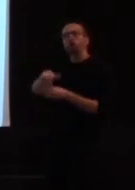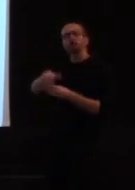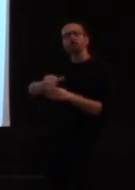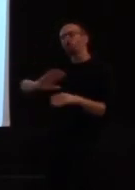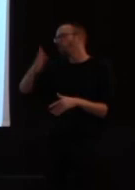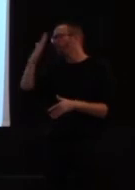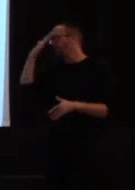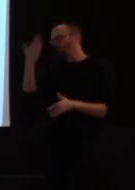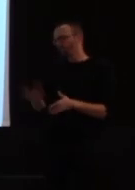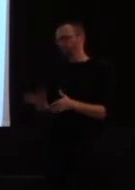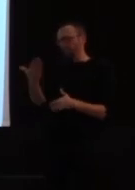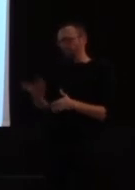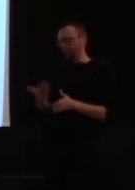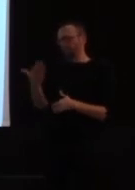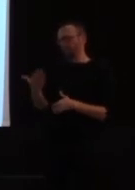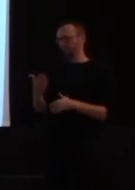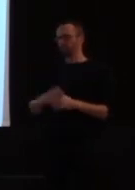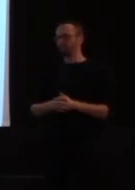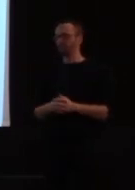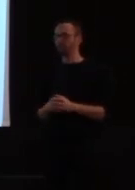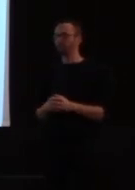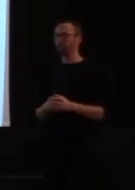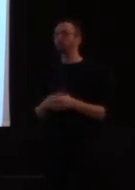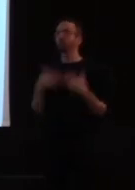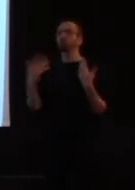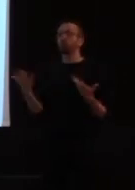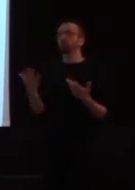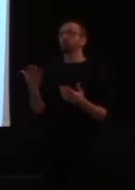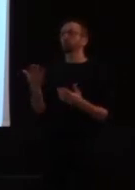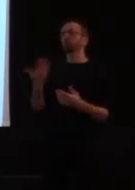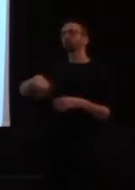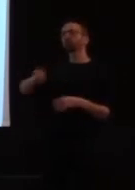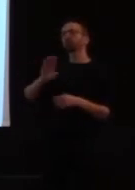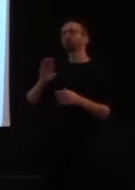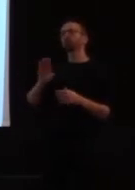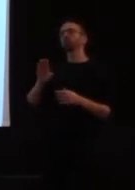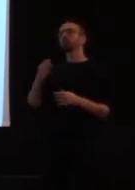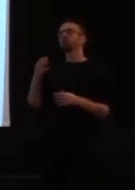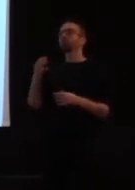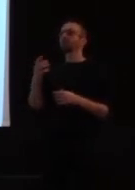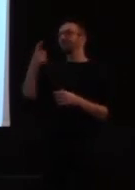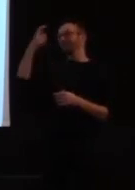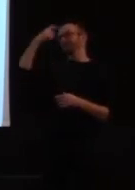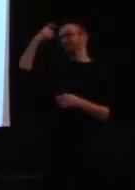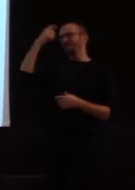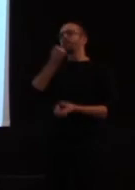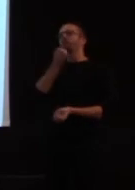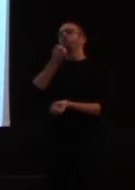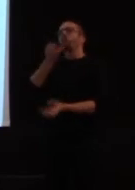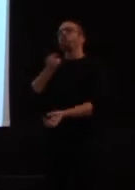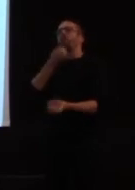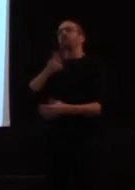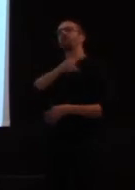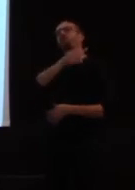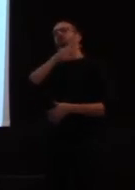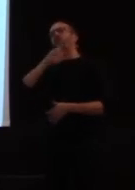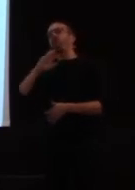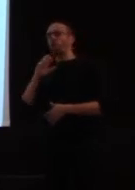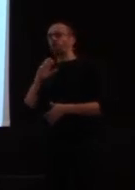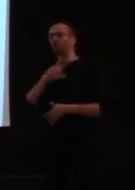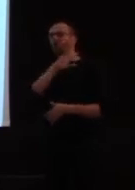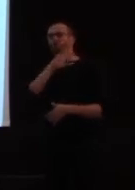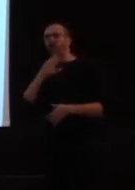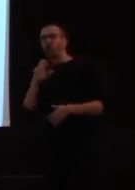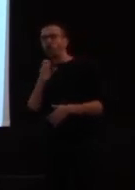también, pero no tanto, ¿vale? De manera que nosotros seamos conscientes del valor de la información. No toda es